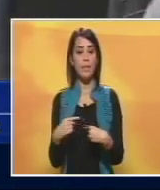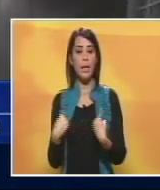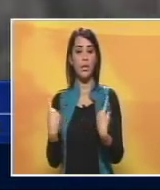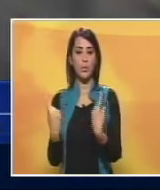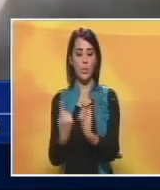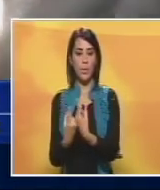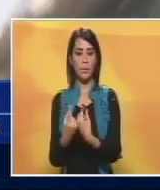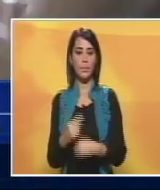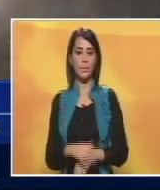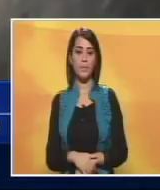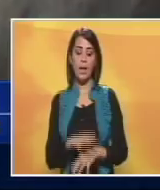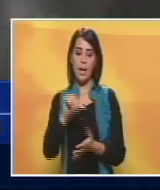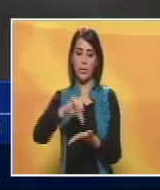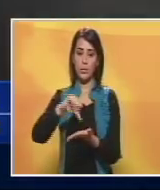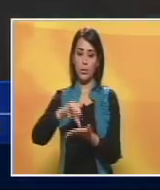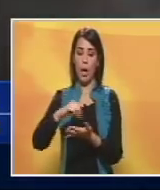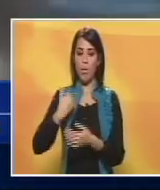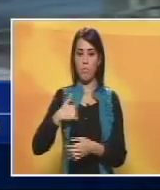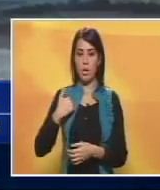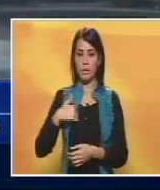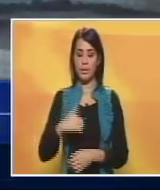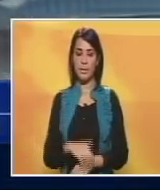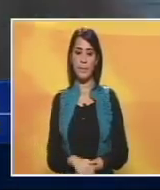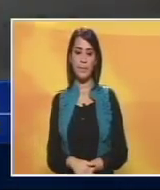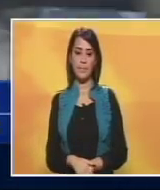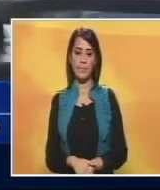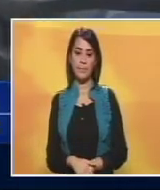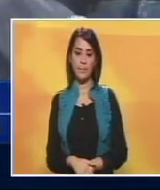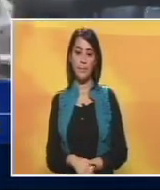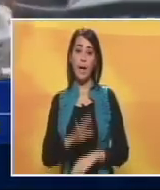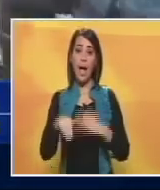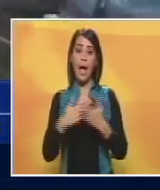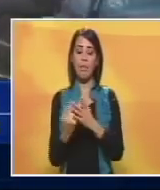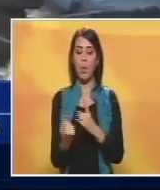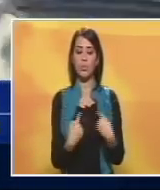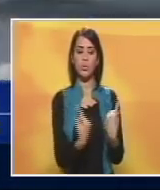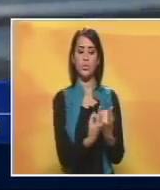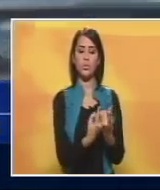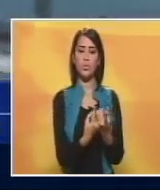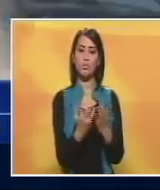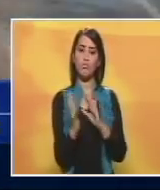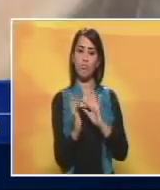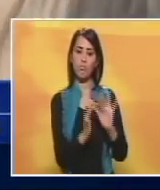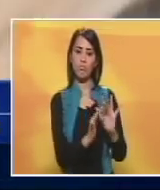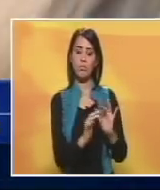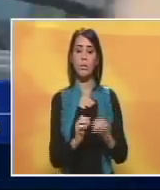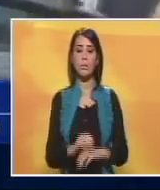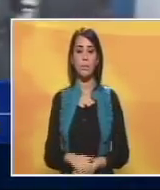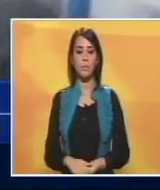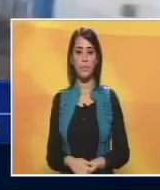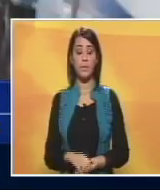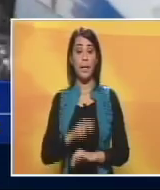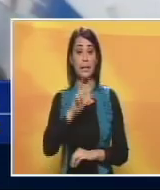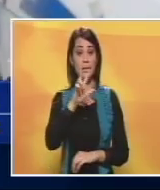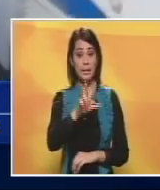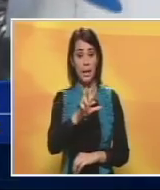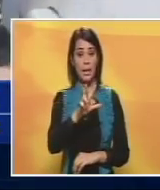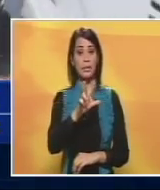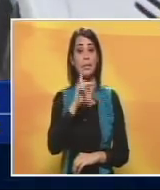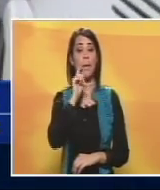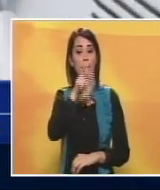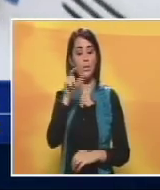drogas peligrosas en la ciudad de Buenos Aires hacia este lugar. Ya han descendido 3 de los